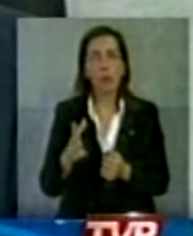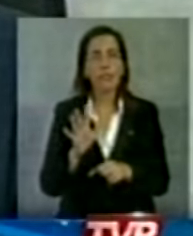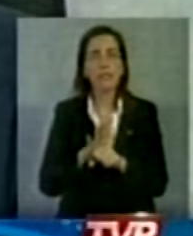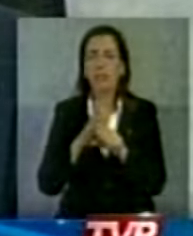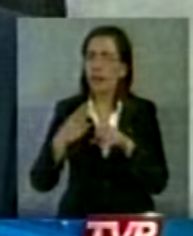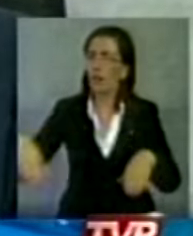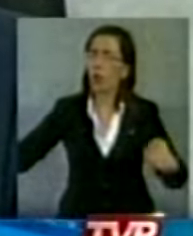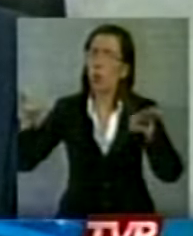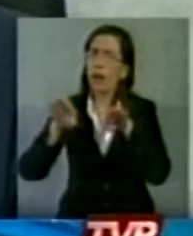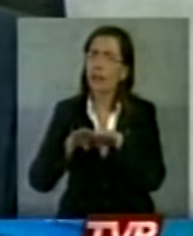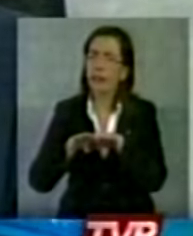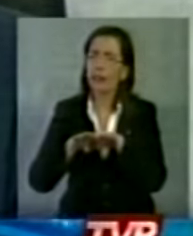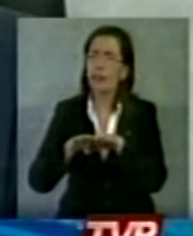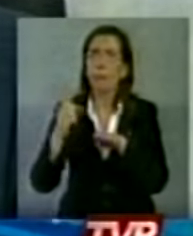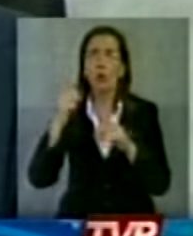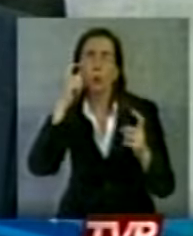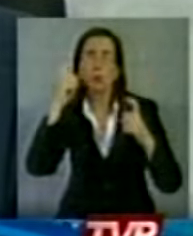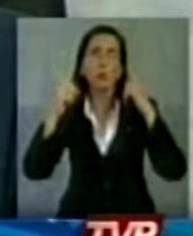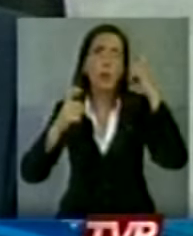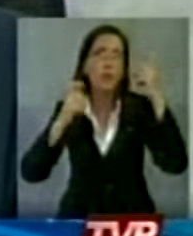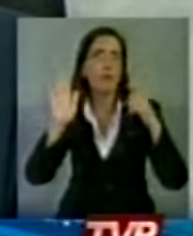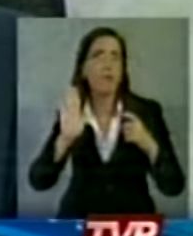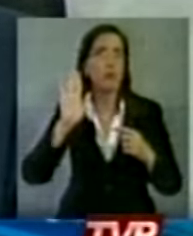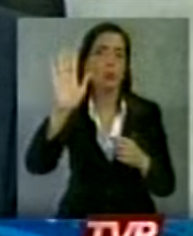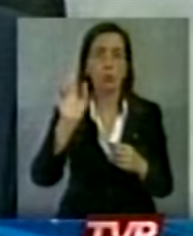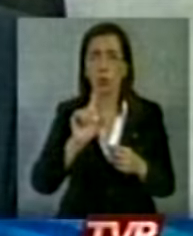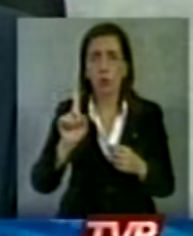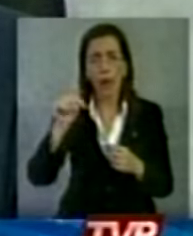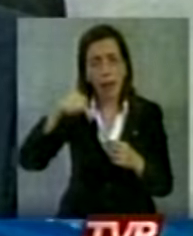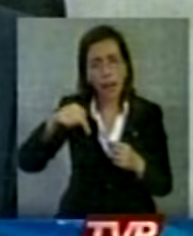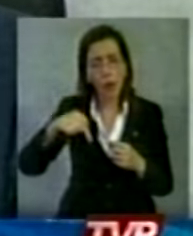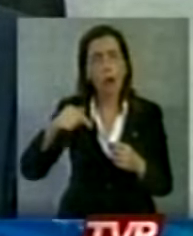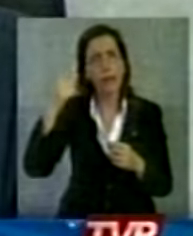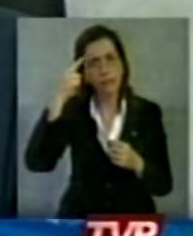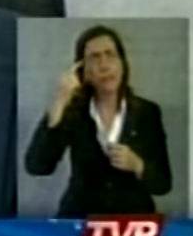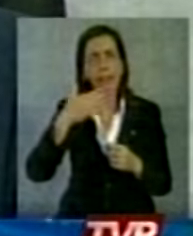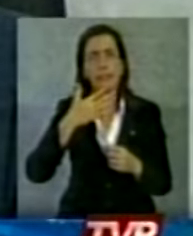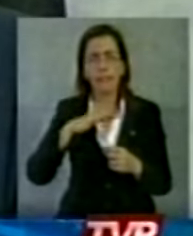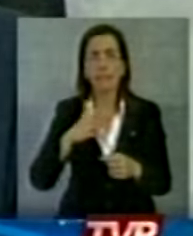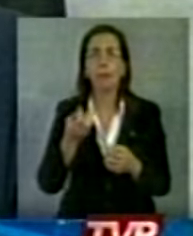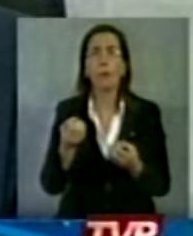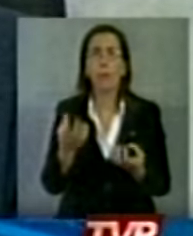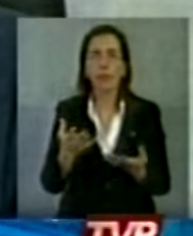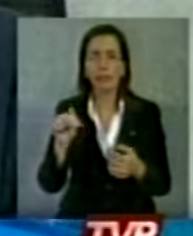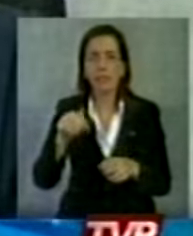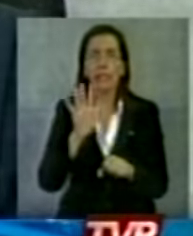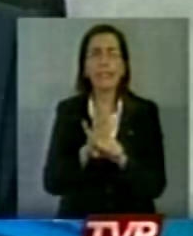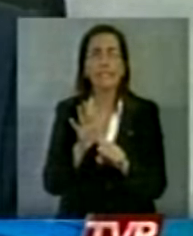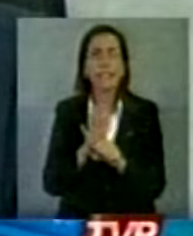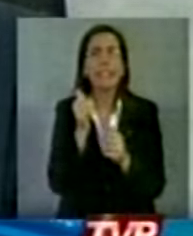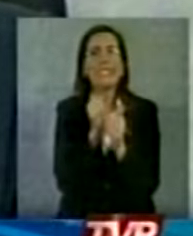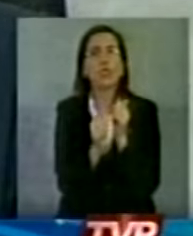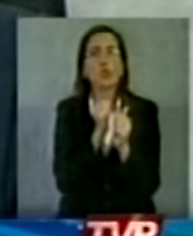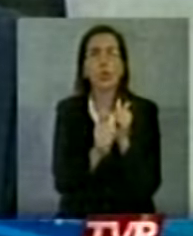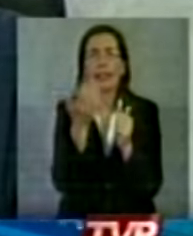se inscribe solo en un deseo futuro, sino que se enmarca y cobra sentido en una historia de